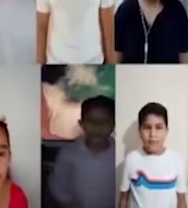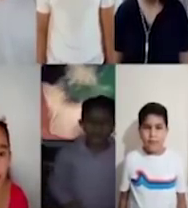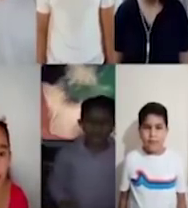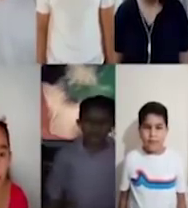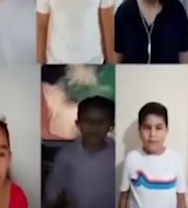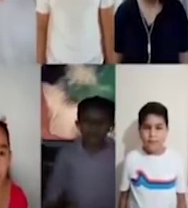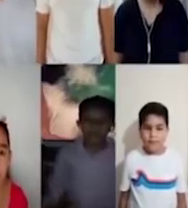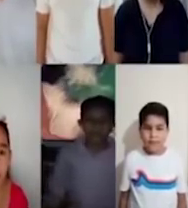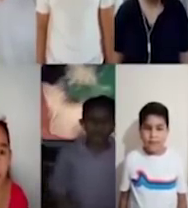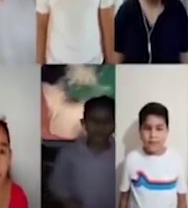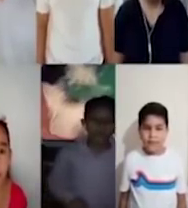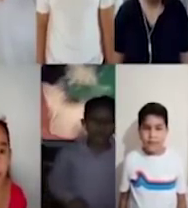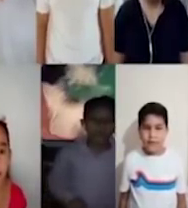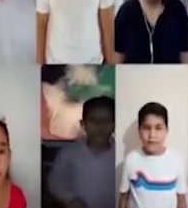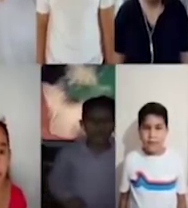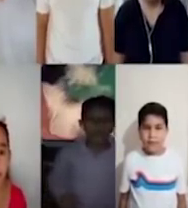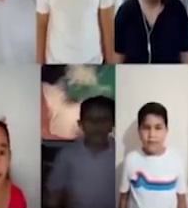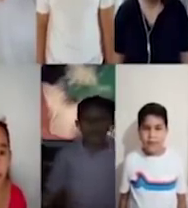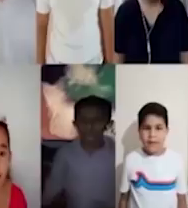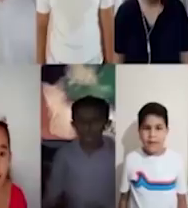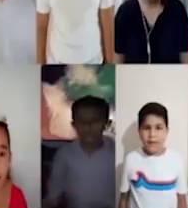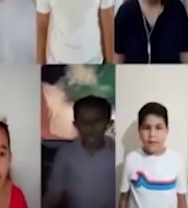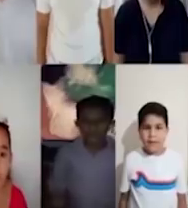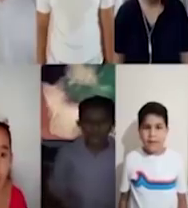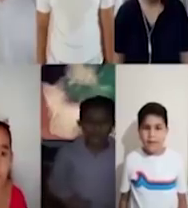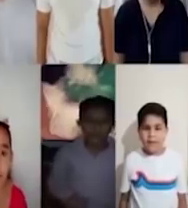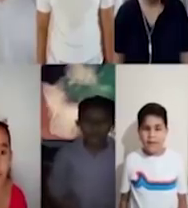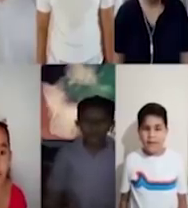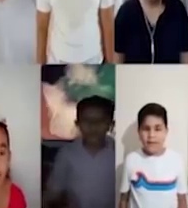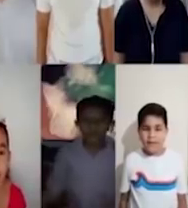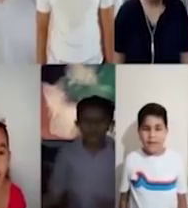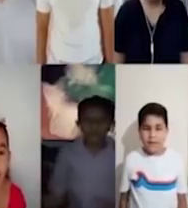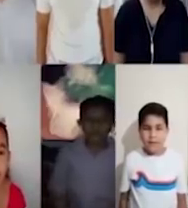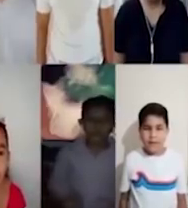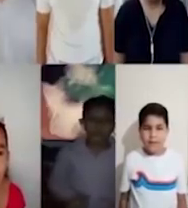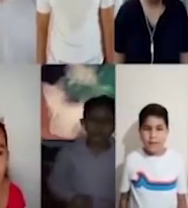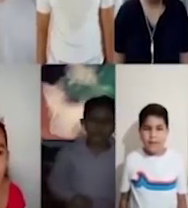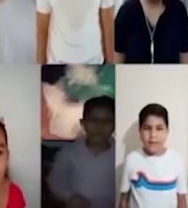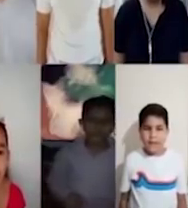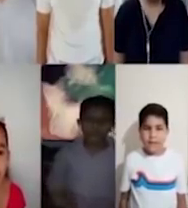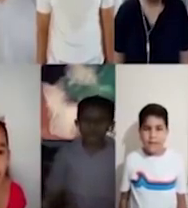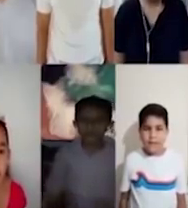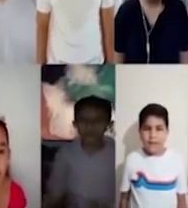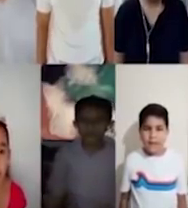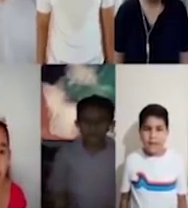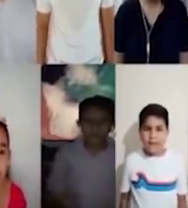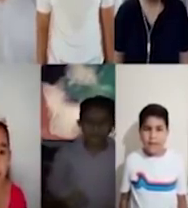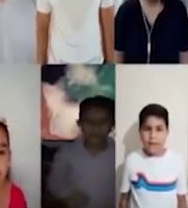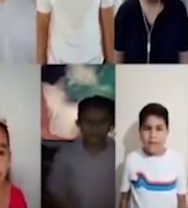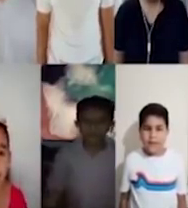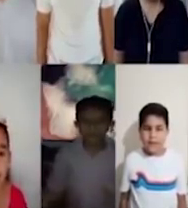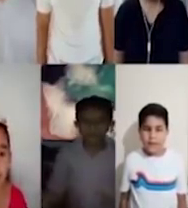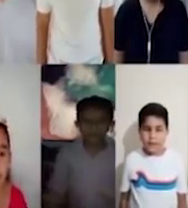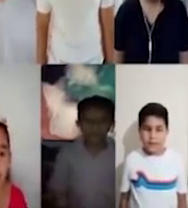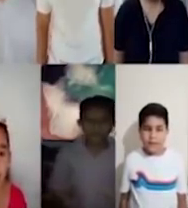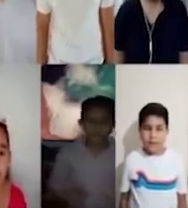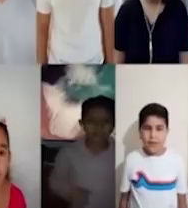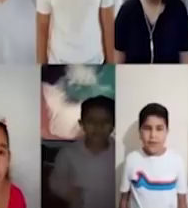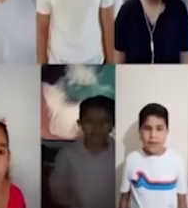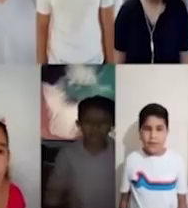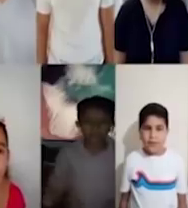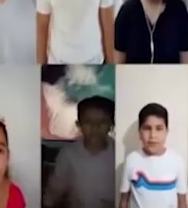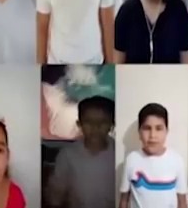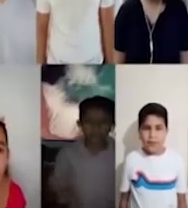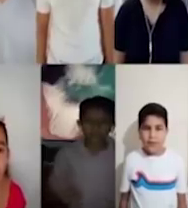La negrita cucurumbe se fue a bañar al mar para ver si las